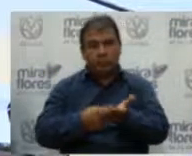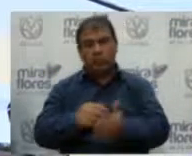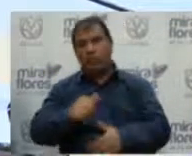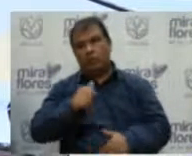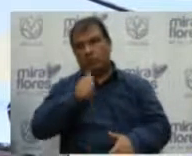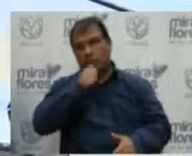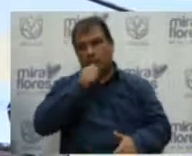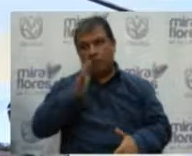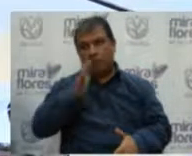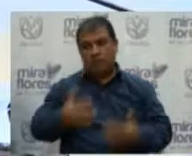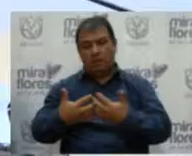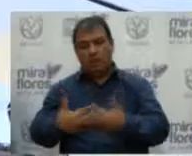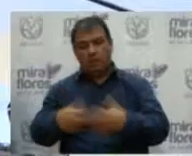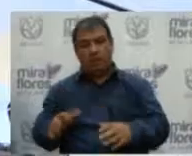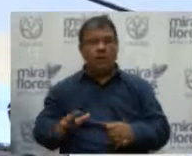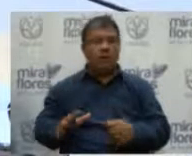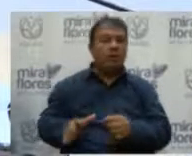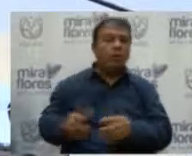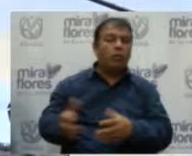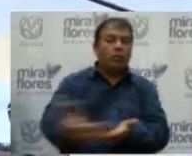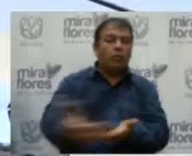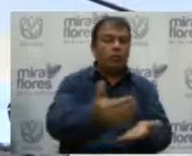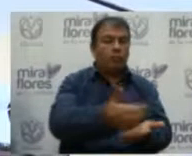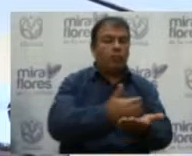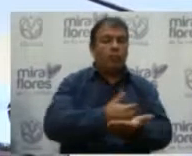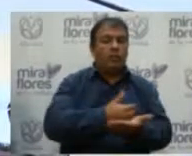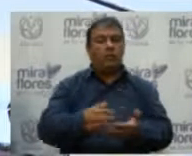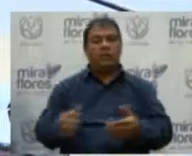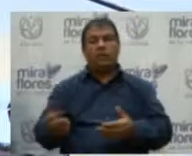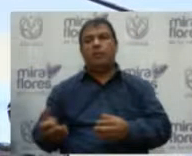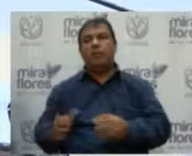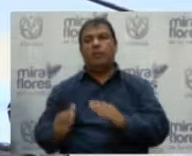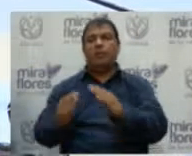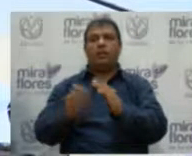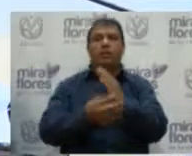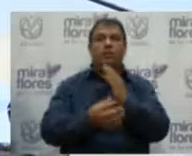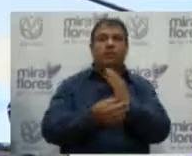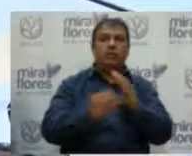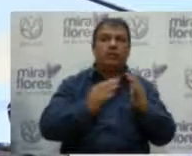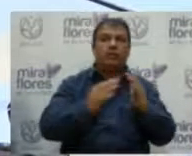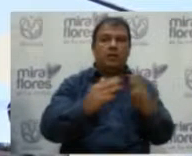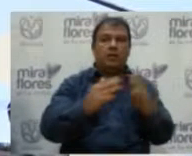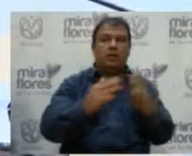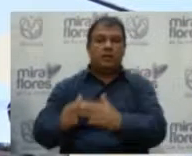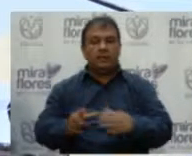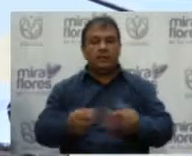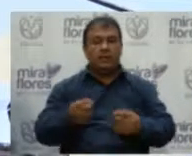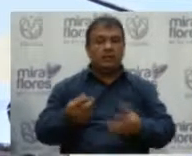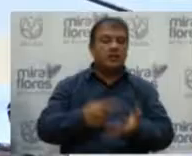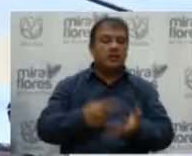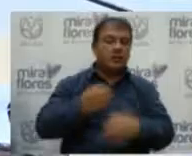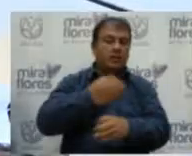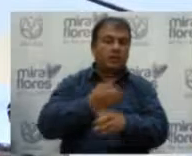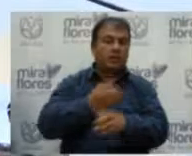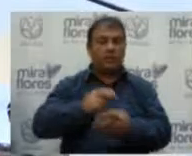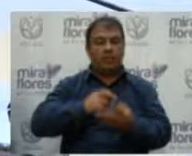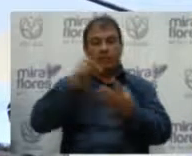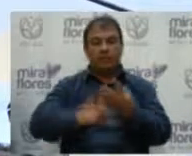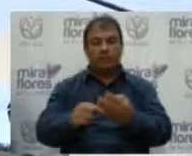privados la ampliación de la cobertura de recuperación doméstica en nuestra jurisdicción. Para ello se crea este programa